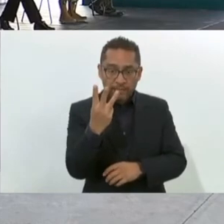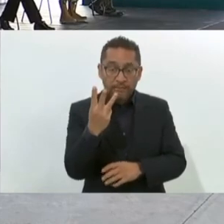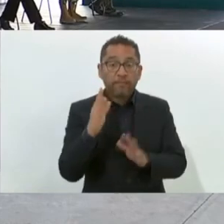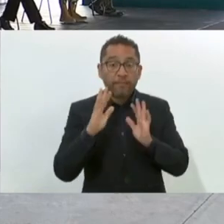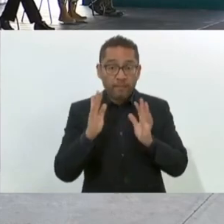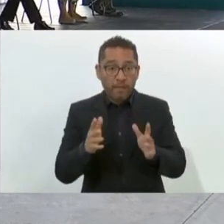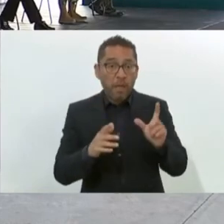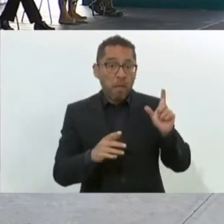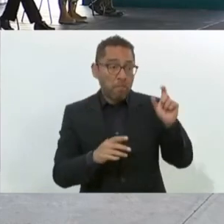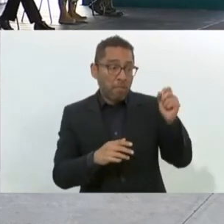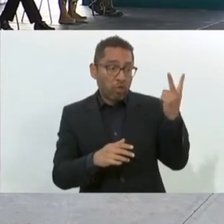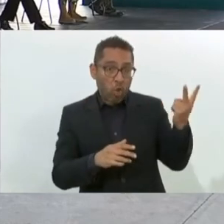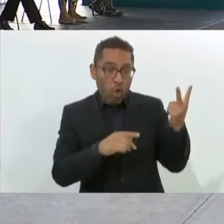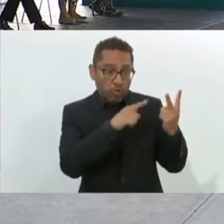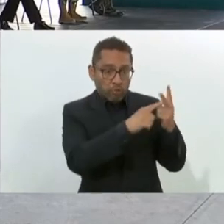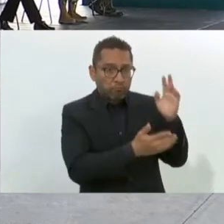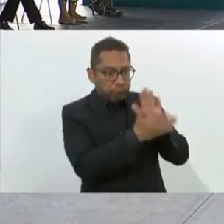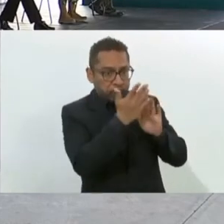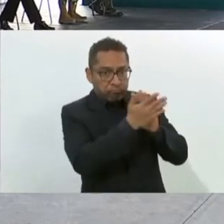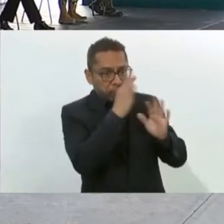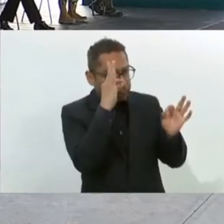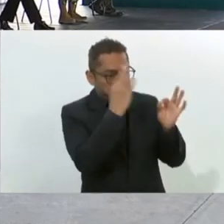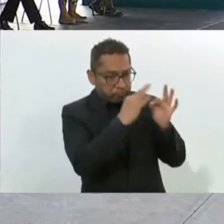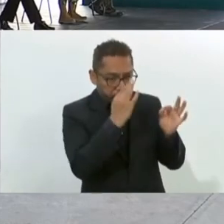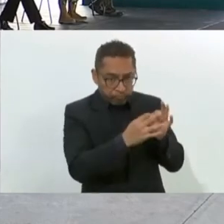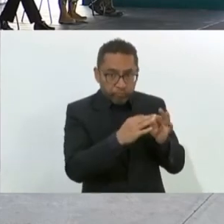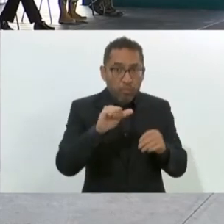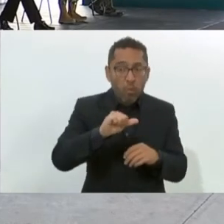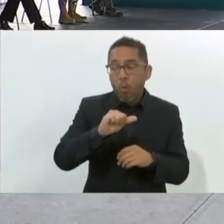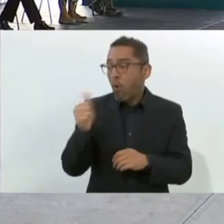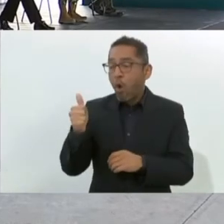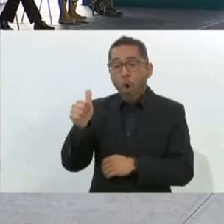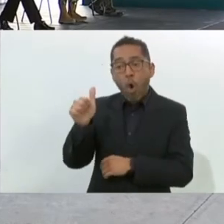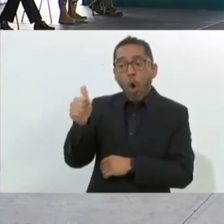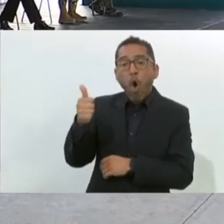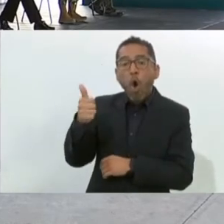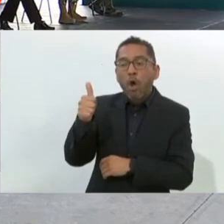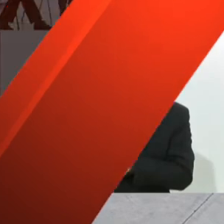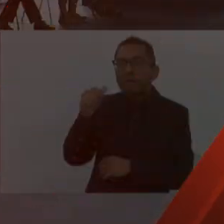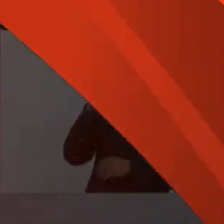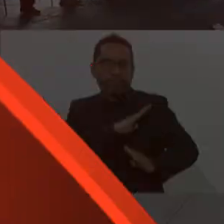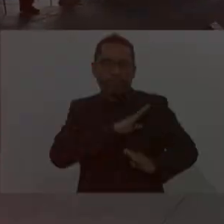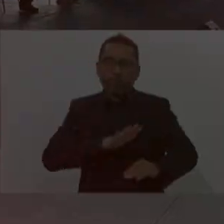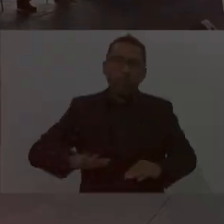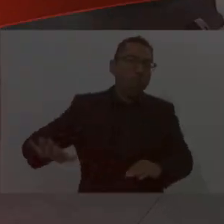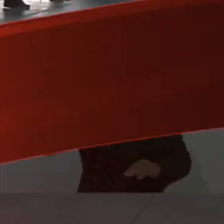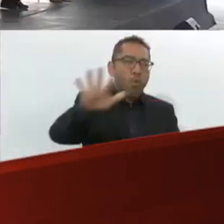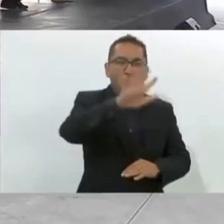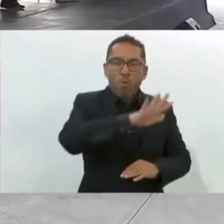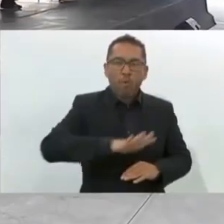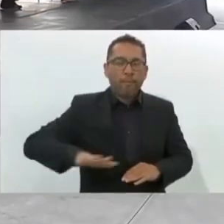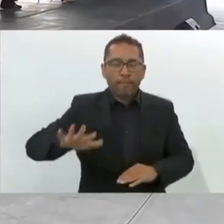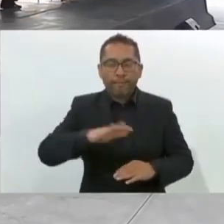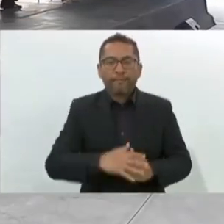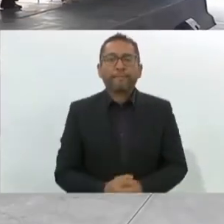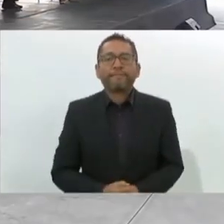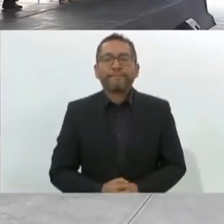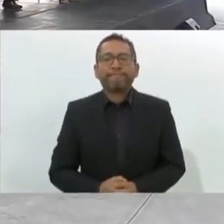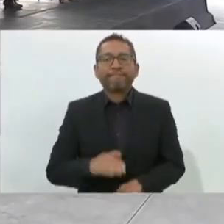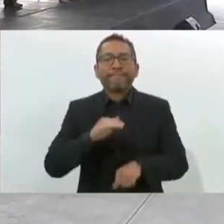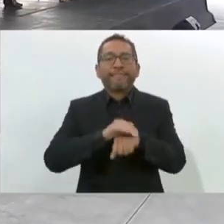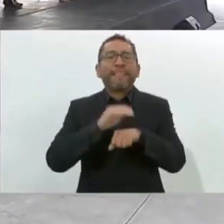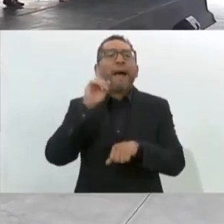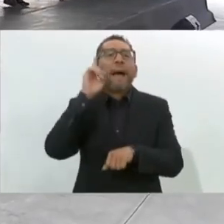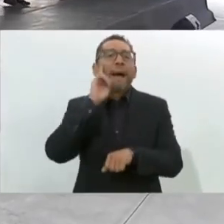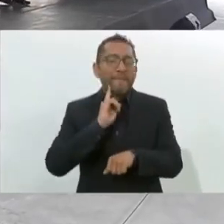encuentran totalmente terminados y 11 se encuentran en su fase final de construcción. Amigas, amigos